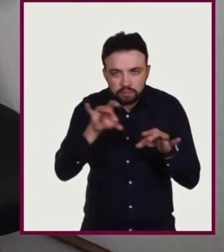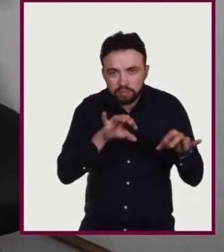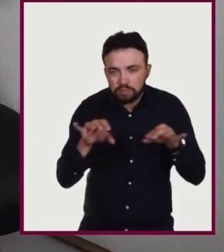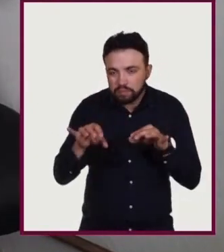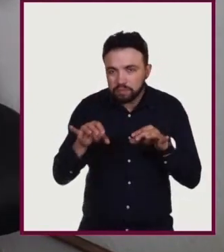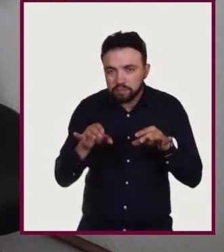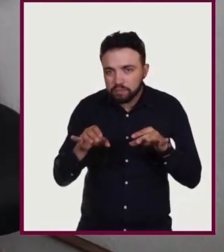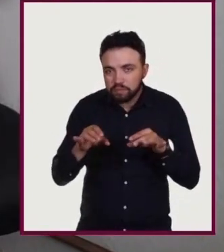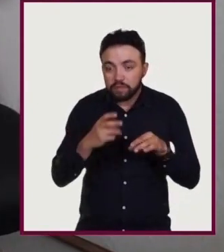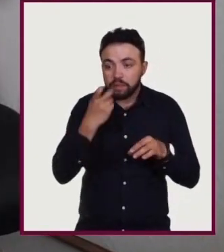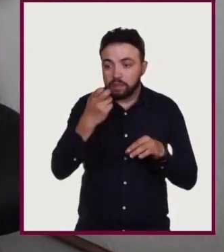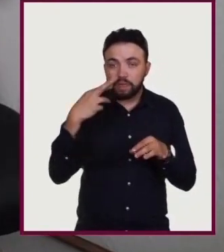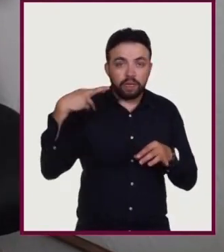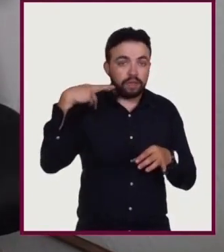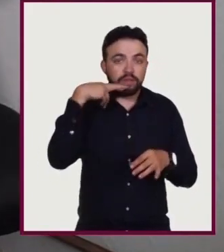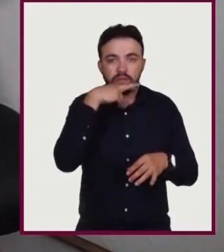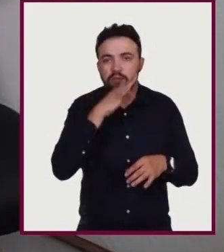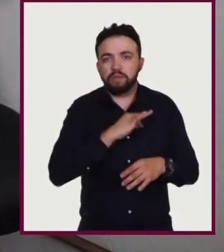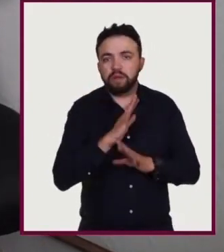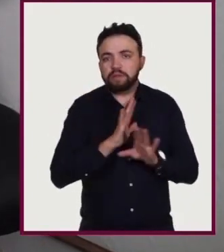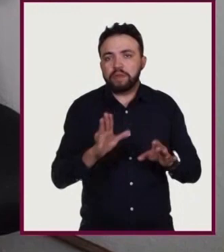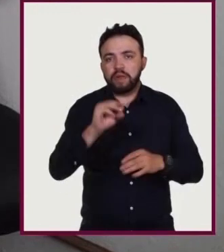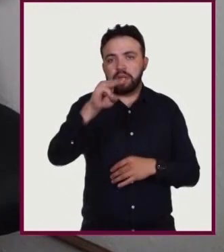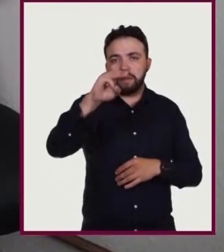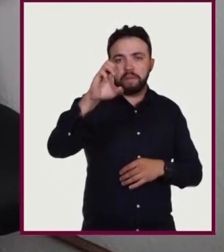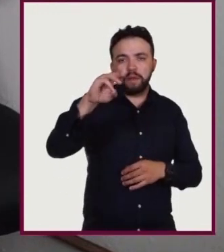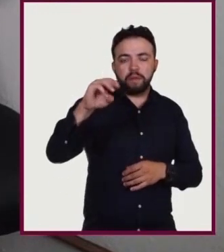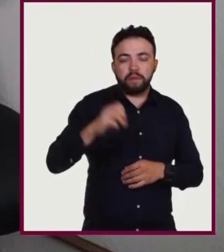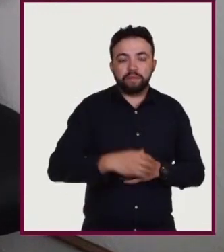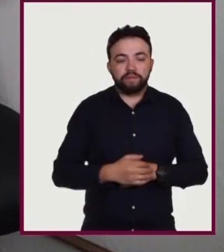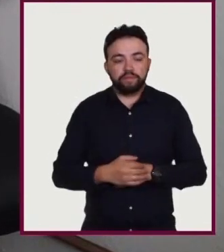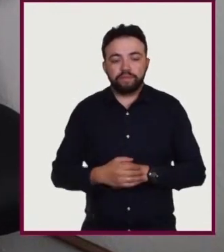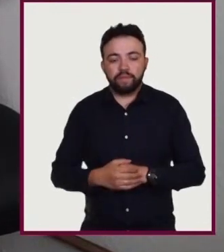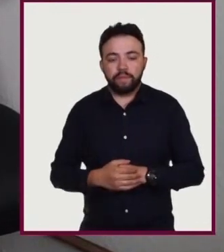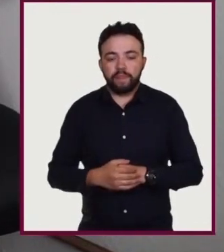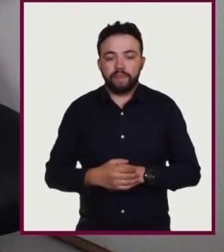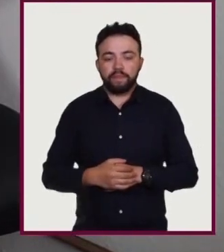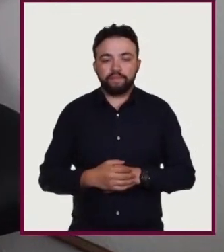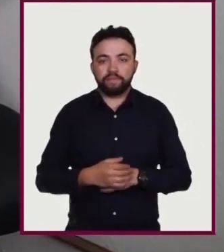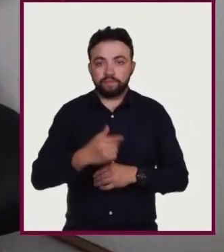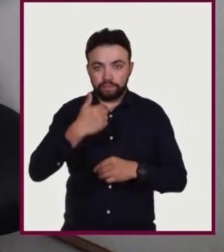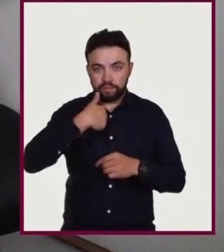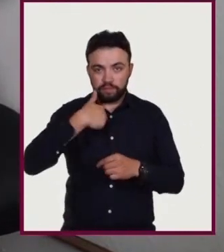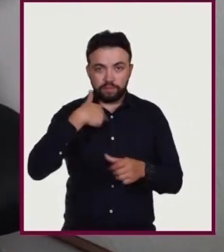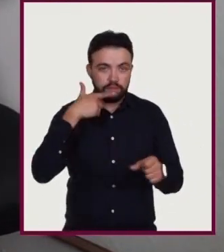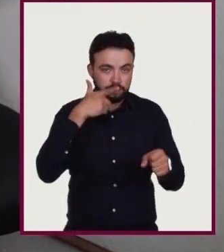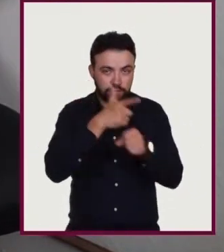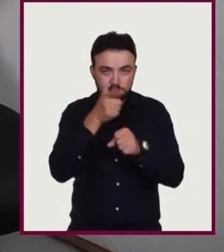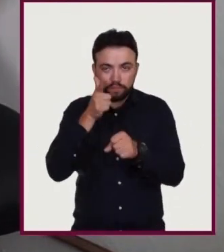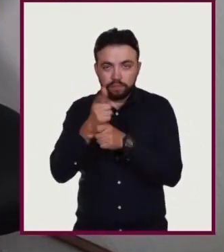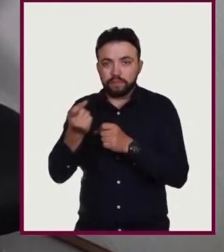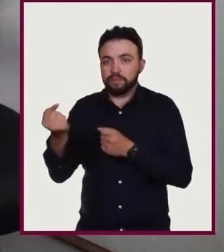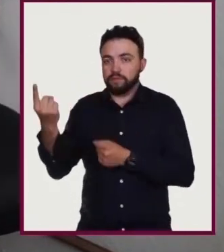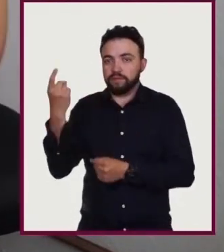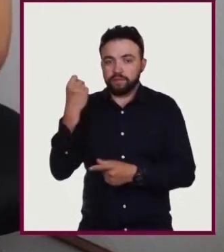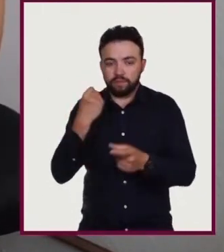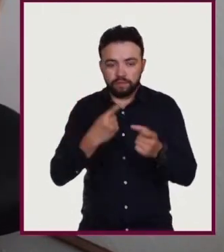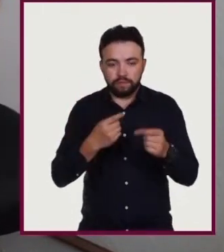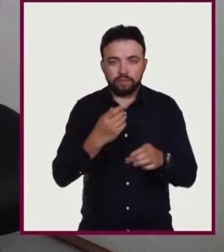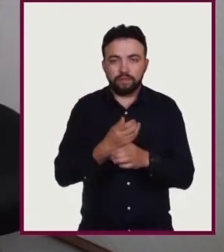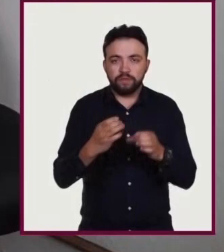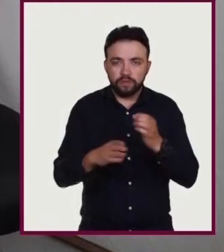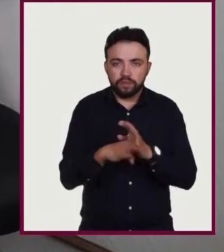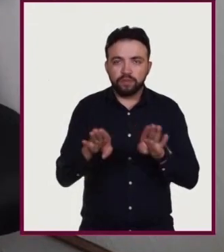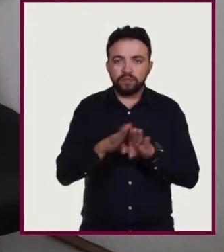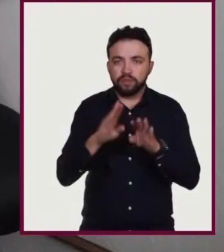con eso rápidamente tener un meme. Sin embargo, yo he encontrado algunas metodologías,